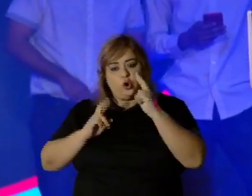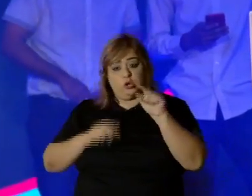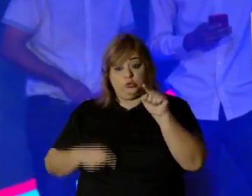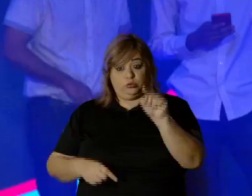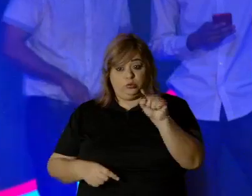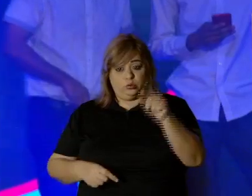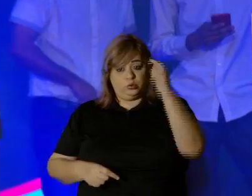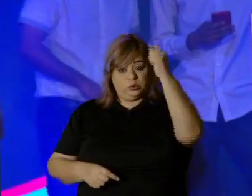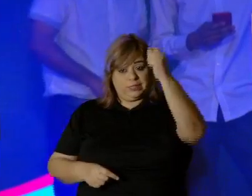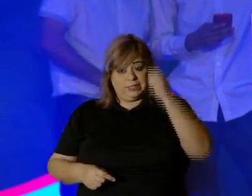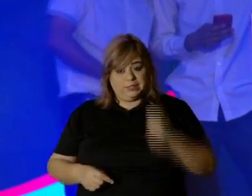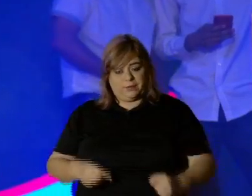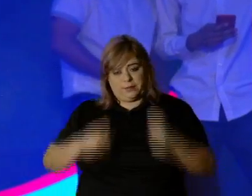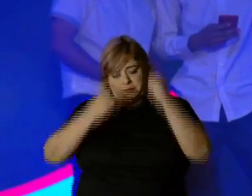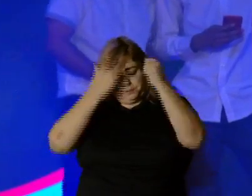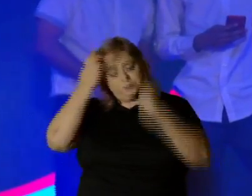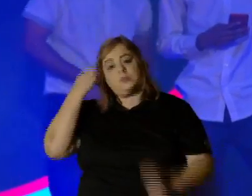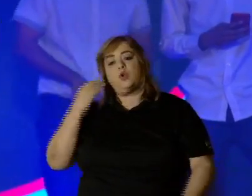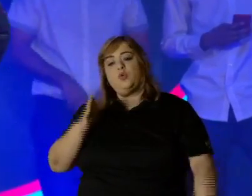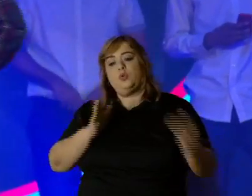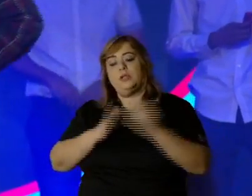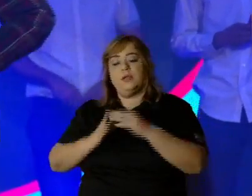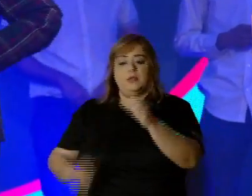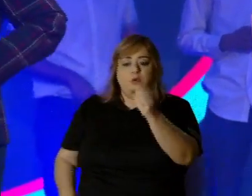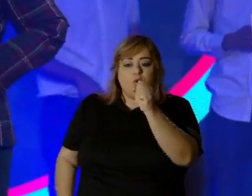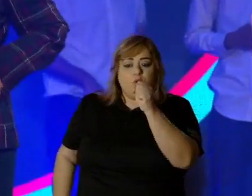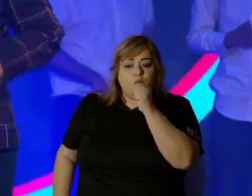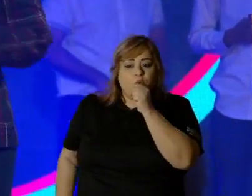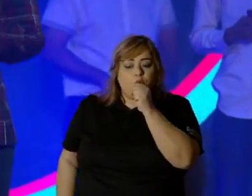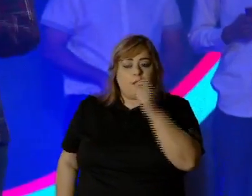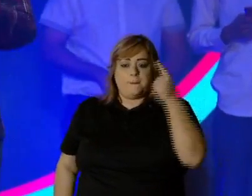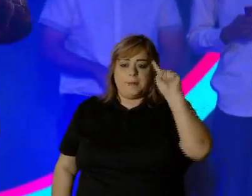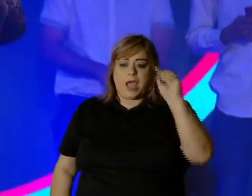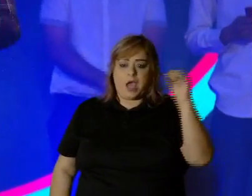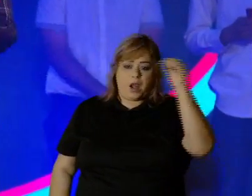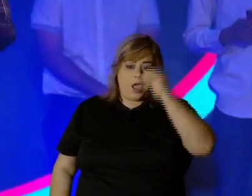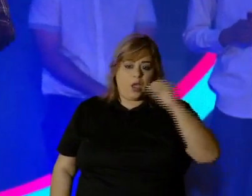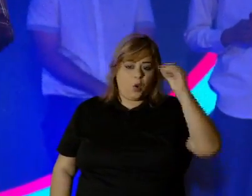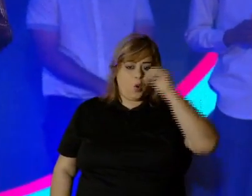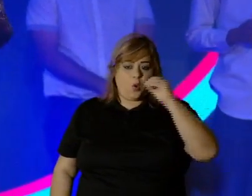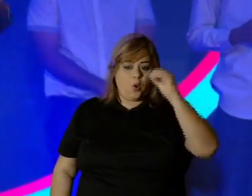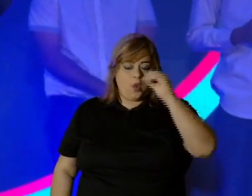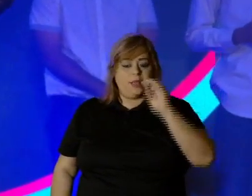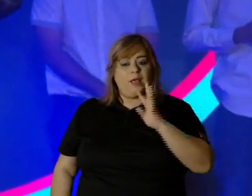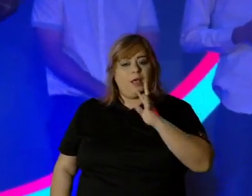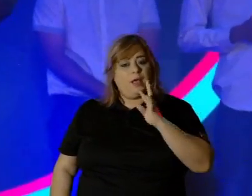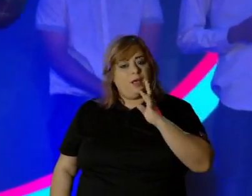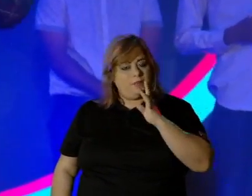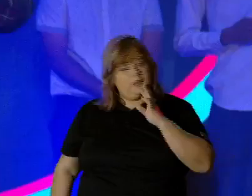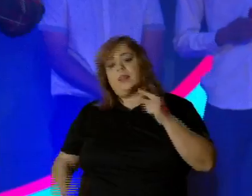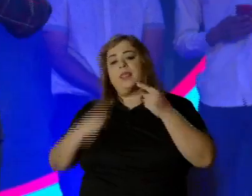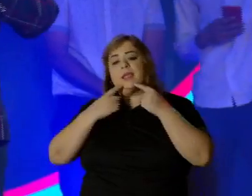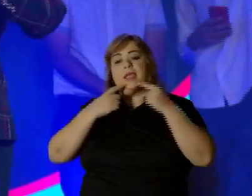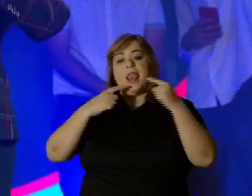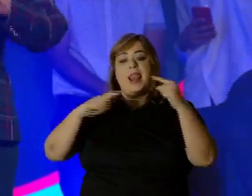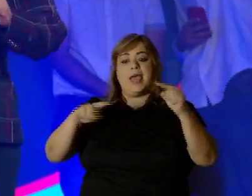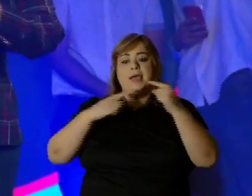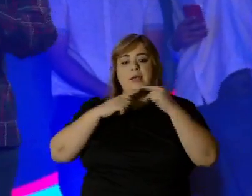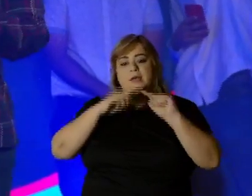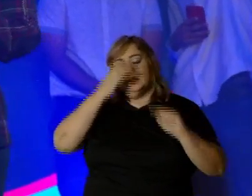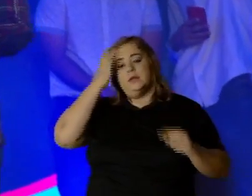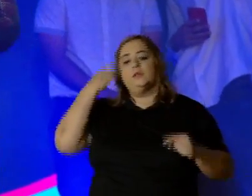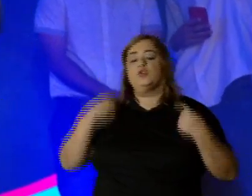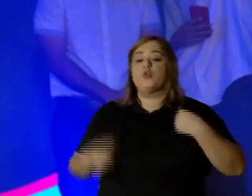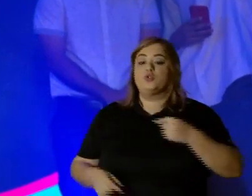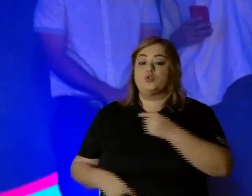testificar. Tráigame en otro micrófono, perdón, que yo, ¿verdad? Pero es que conviene que declaremos lo que nosotros hacemos aquí, lo